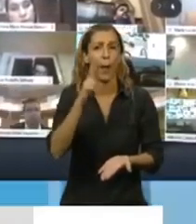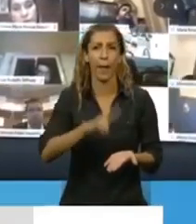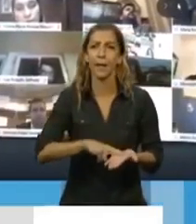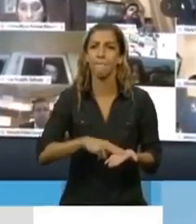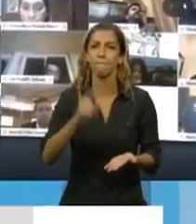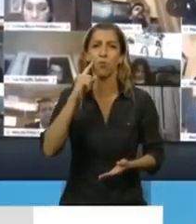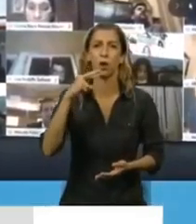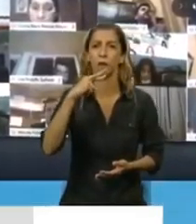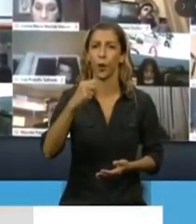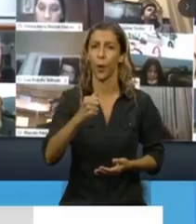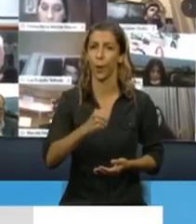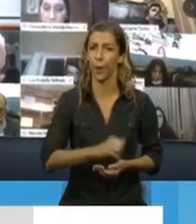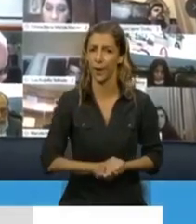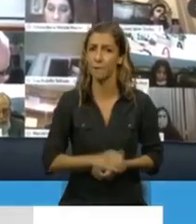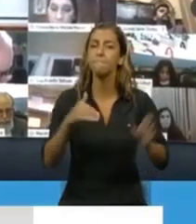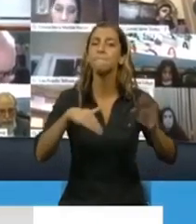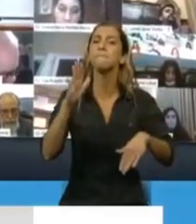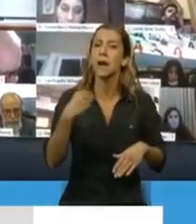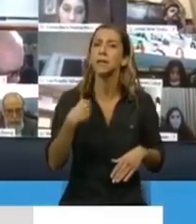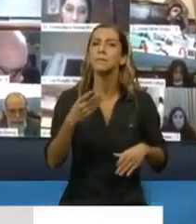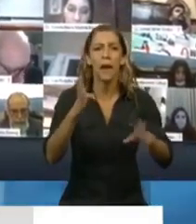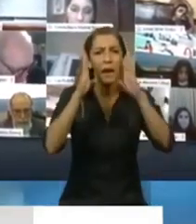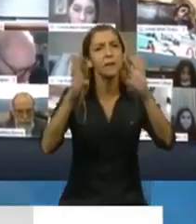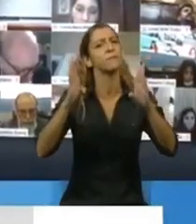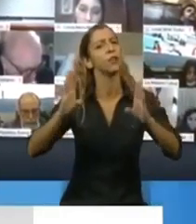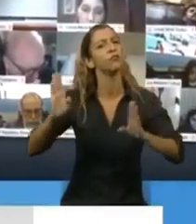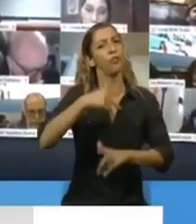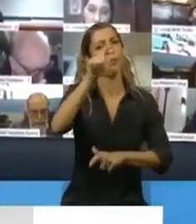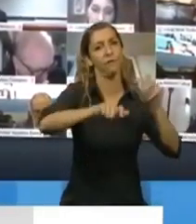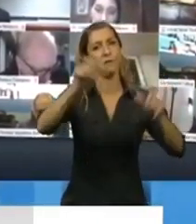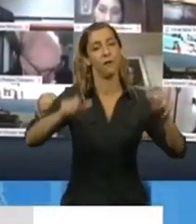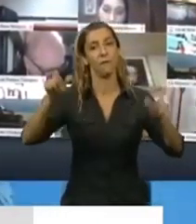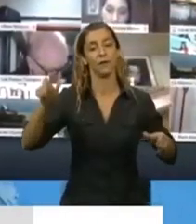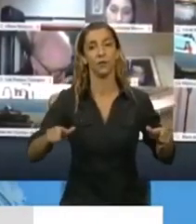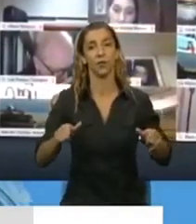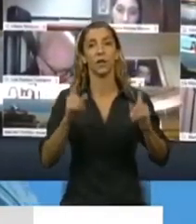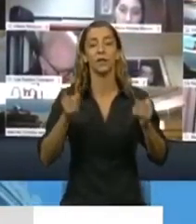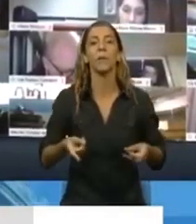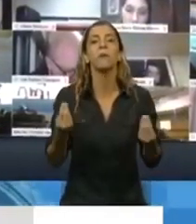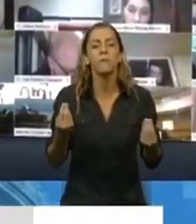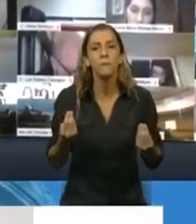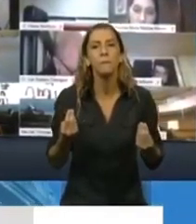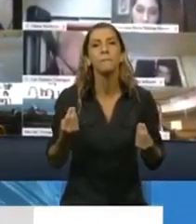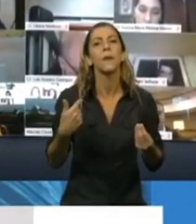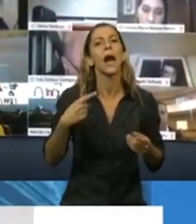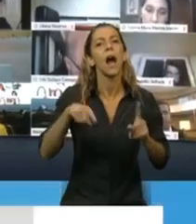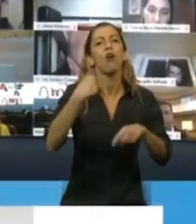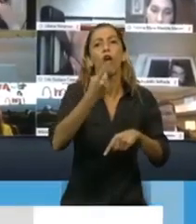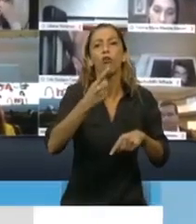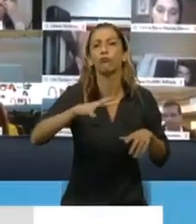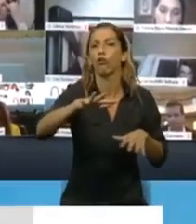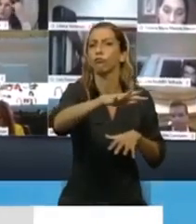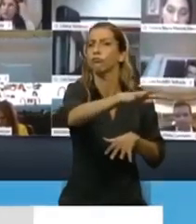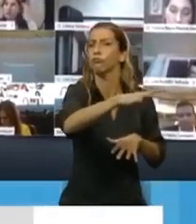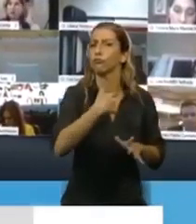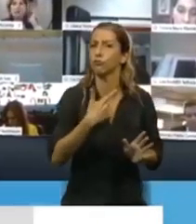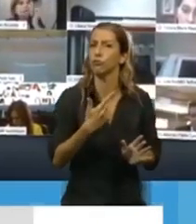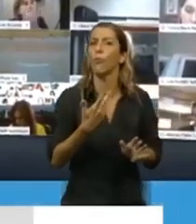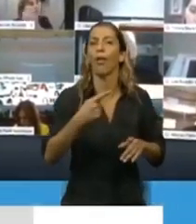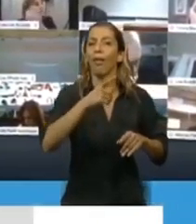que apunte a que nuestro país, los sectores medios de nuestro país se fortalezcan.